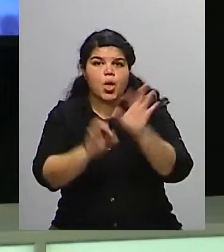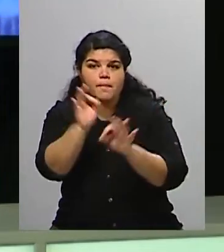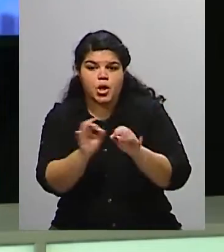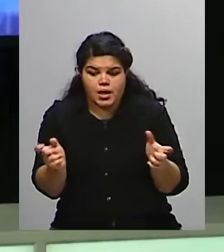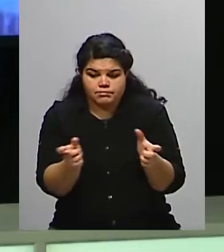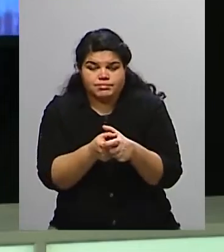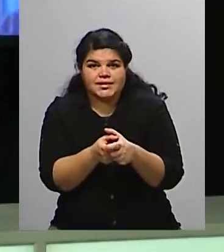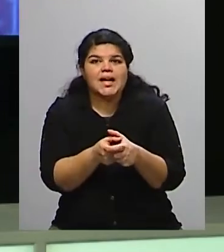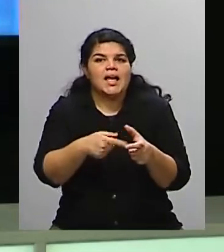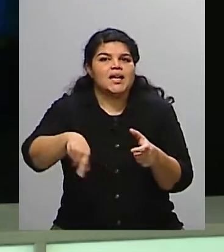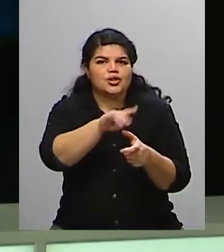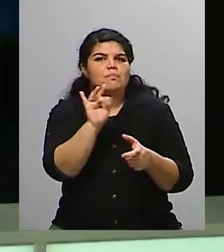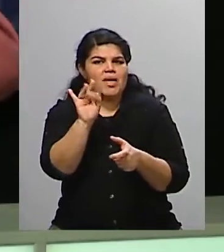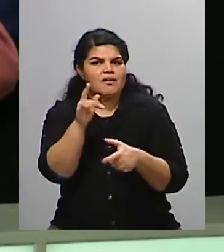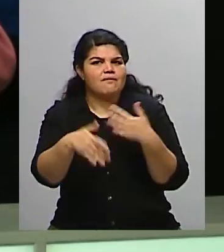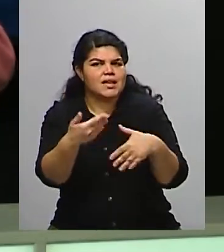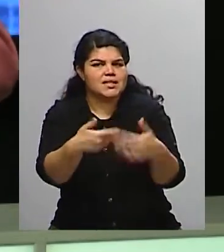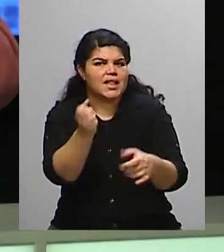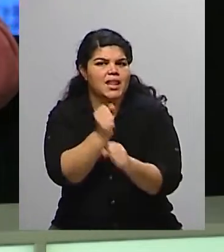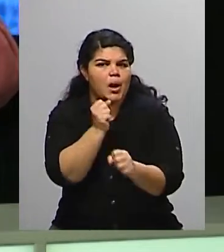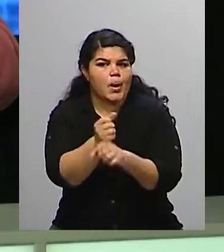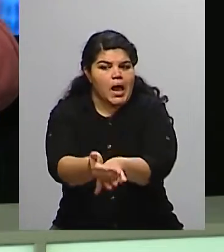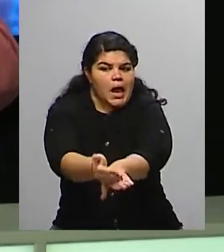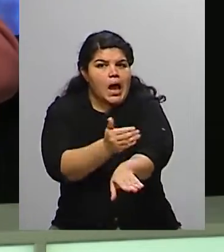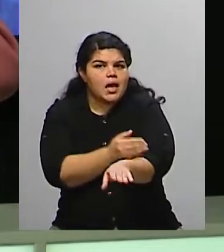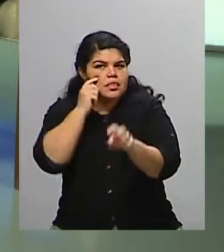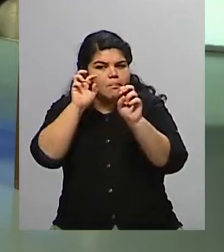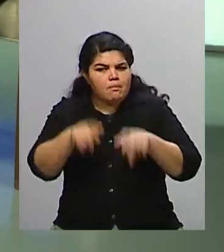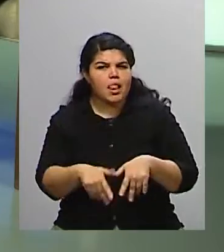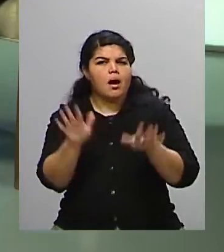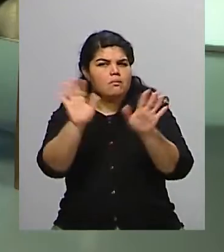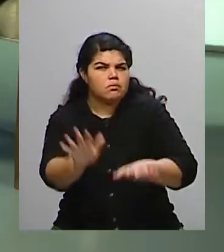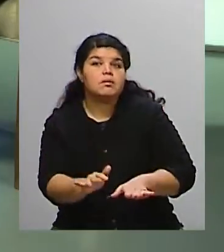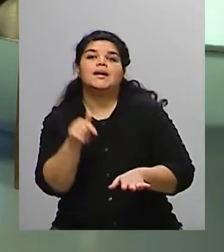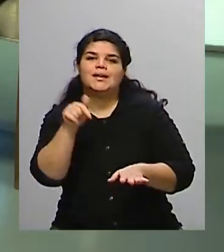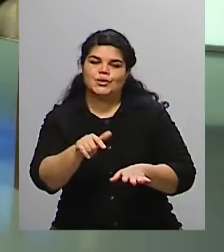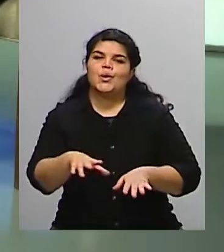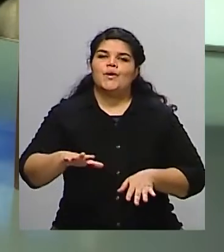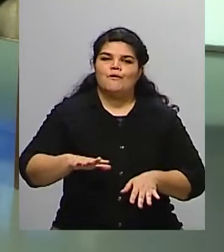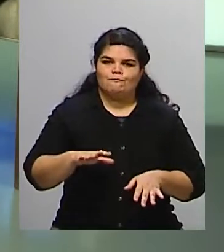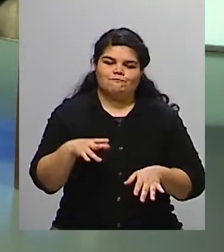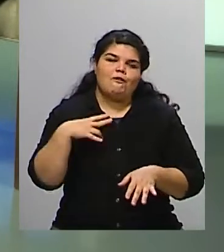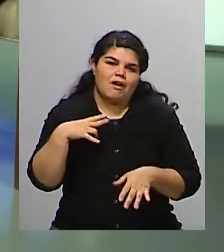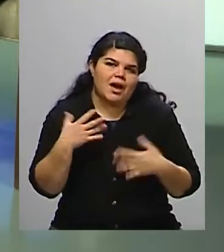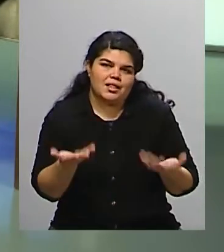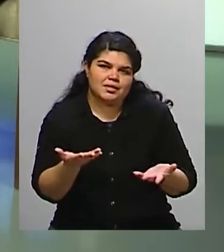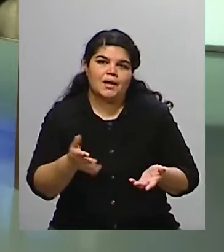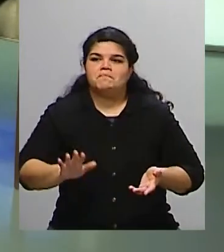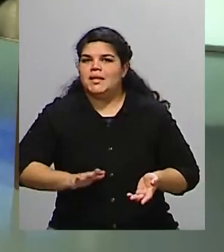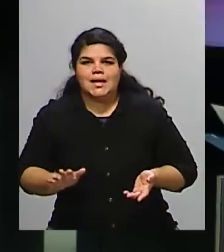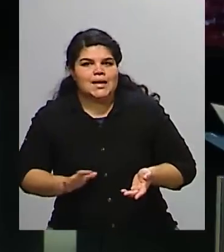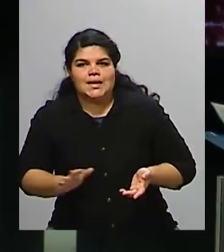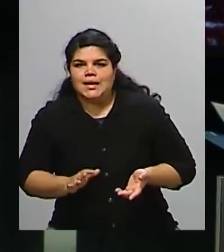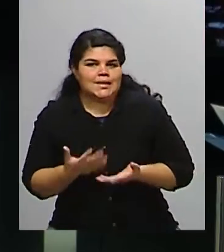pasa la complejidad. Y por el otro lado pasa, como decíamos, la falta de incentivos a la planificación, ¿no? Sí. La falta